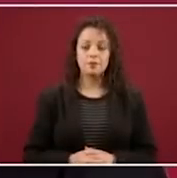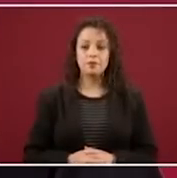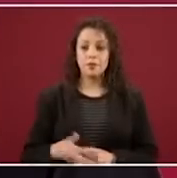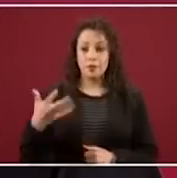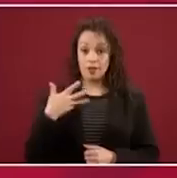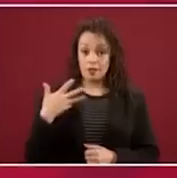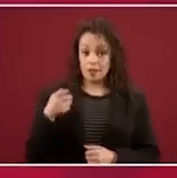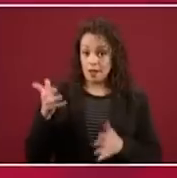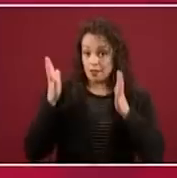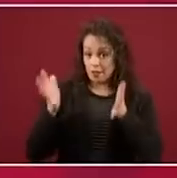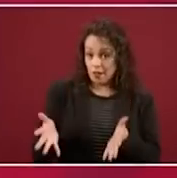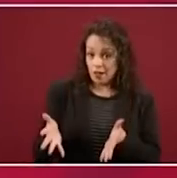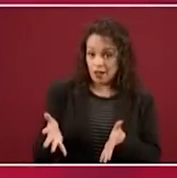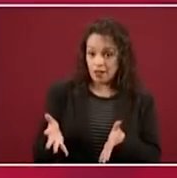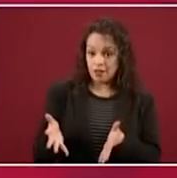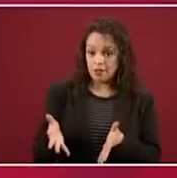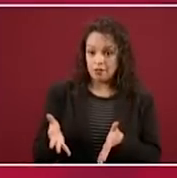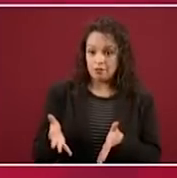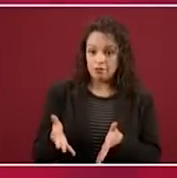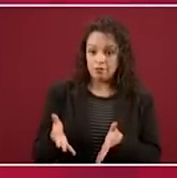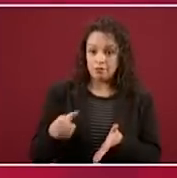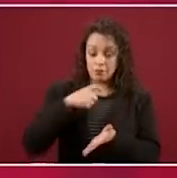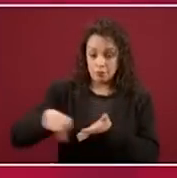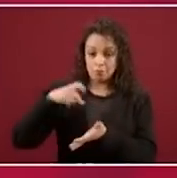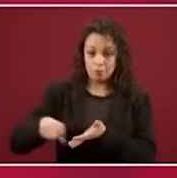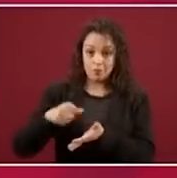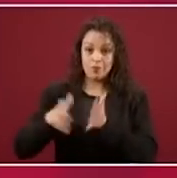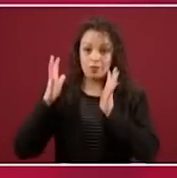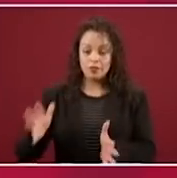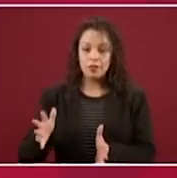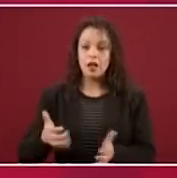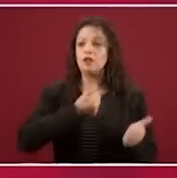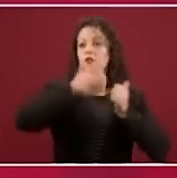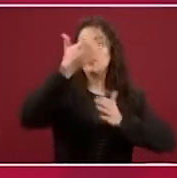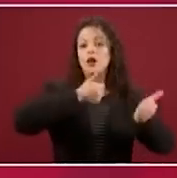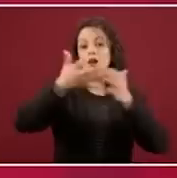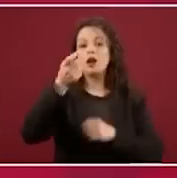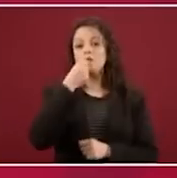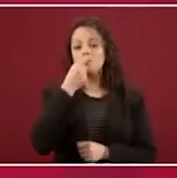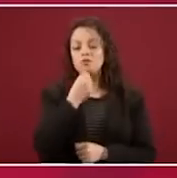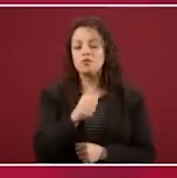consolidada, no llegan los medicamentos, pues